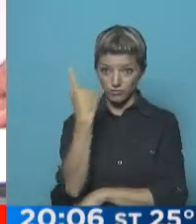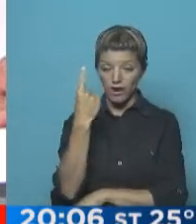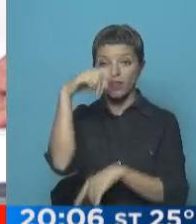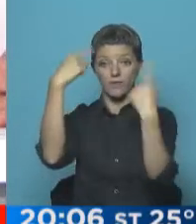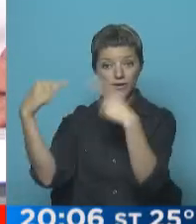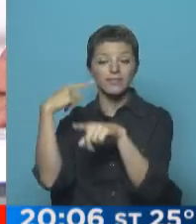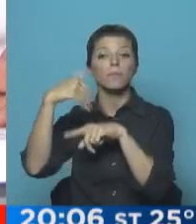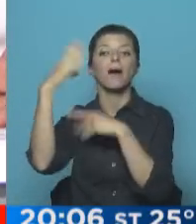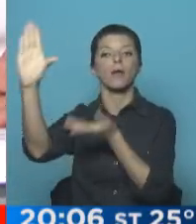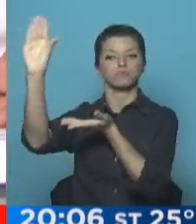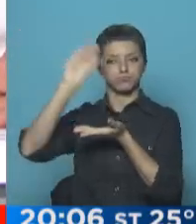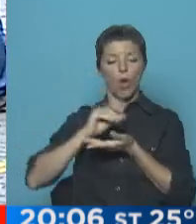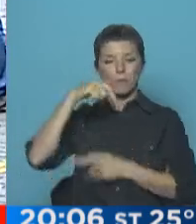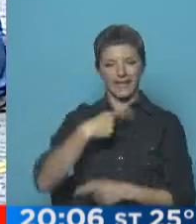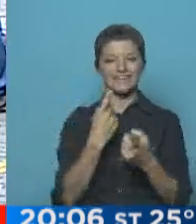justamente de la necesidad de dólares.